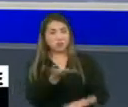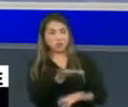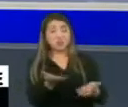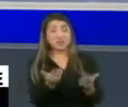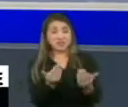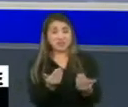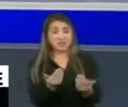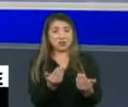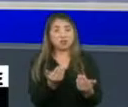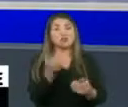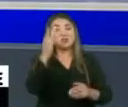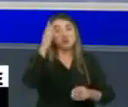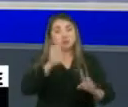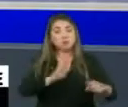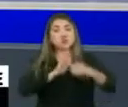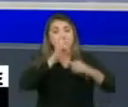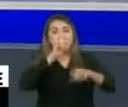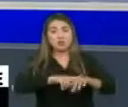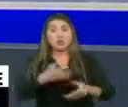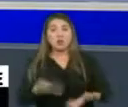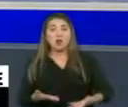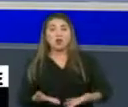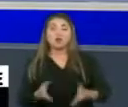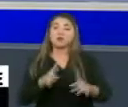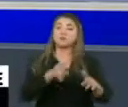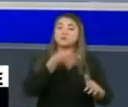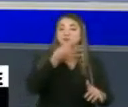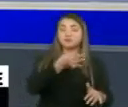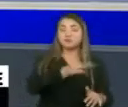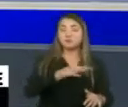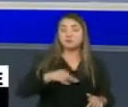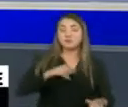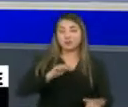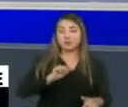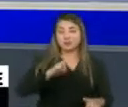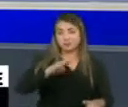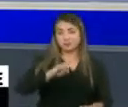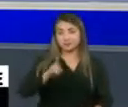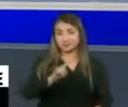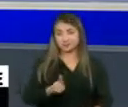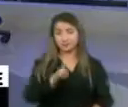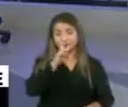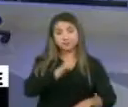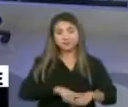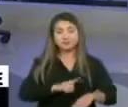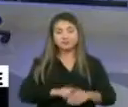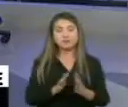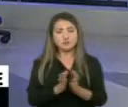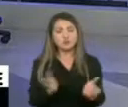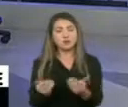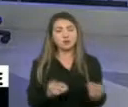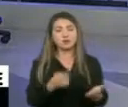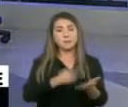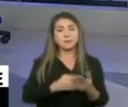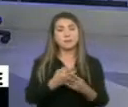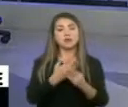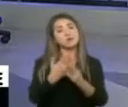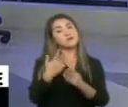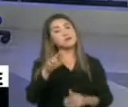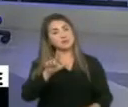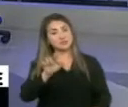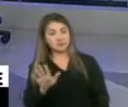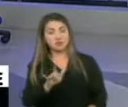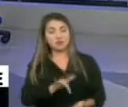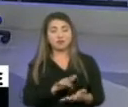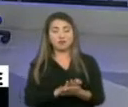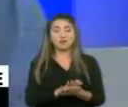darla a conocer en los tiempos actuales? A lo mejor, decía el ministro del ramo, en un momento determinado era necesario, 1975, en la